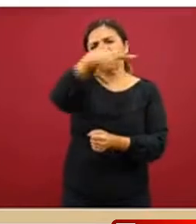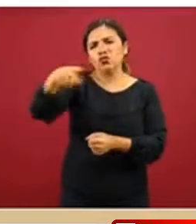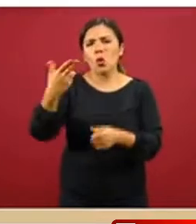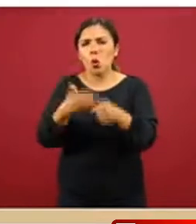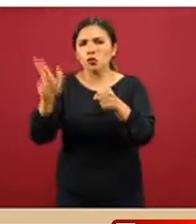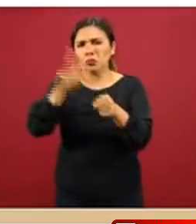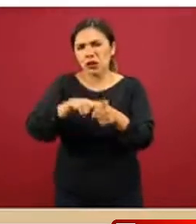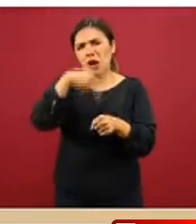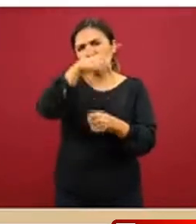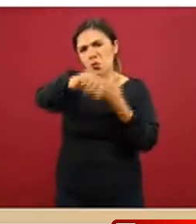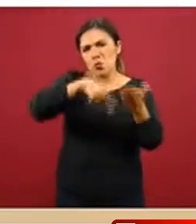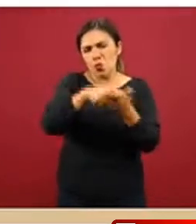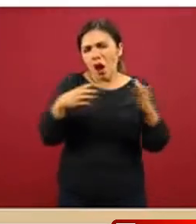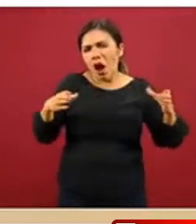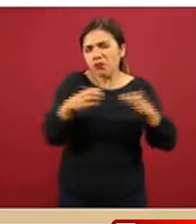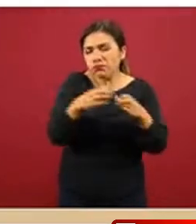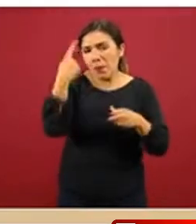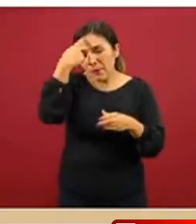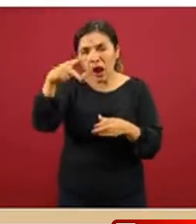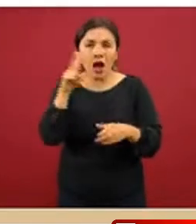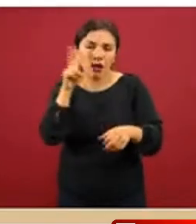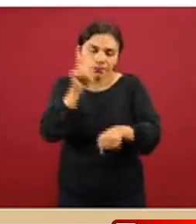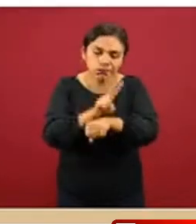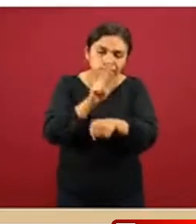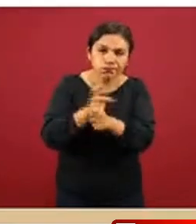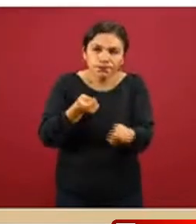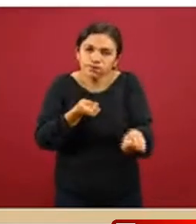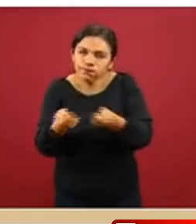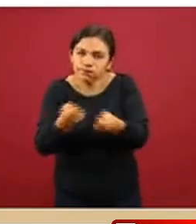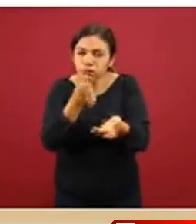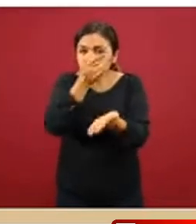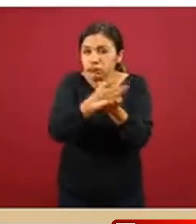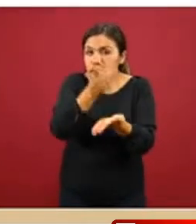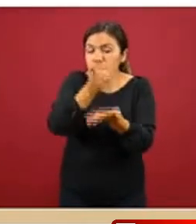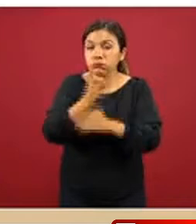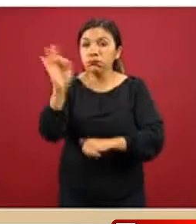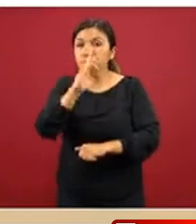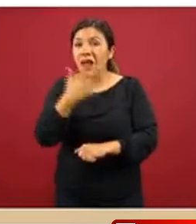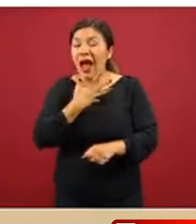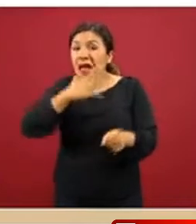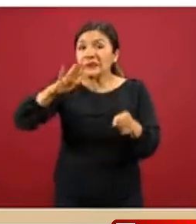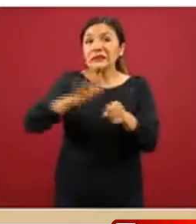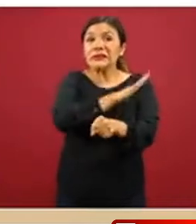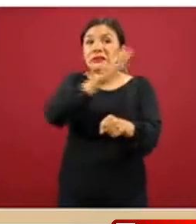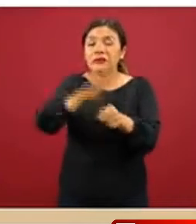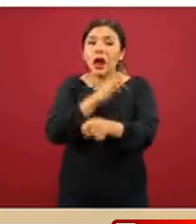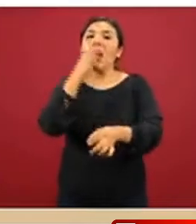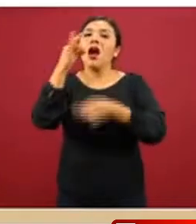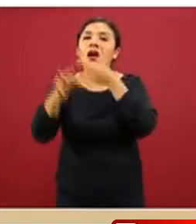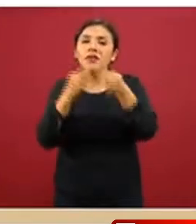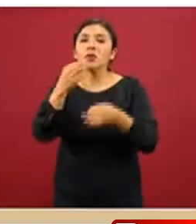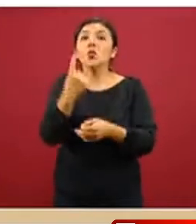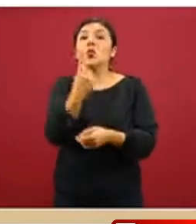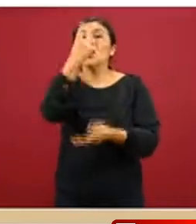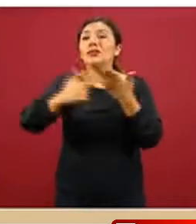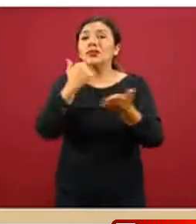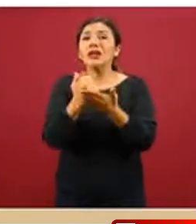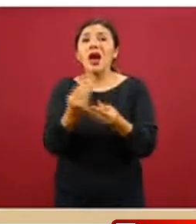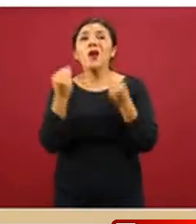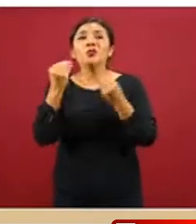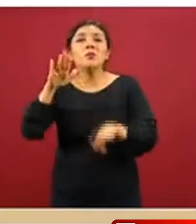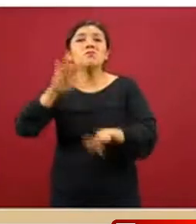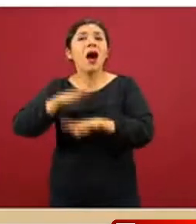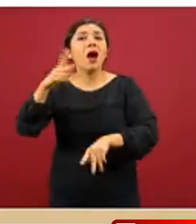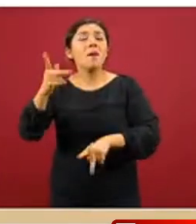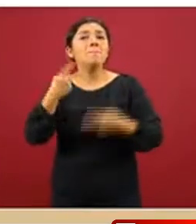lo local, para estar monitoreando y en su momento detectando si hubiera saturación ya en una ciudad, o sea, en una localidad